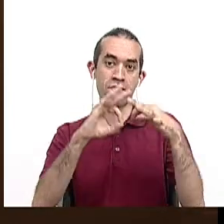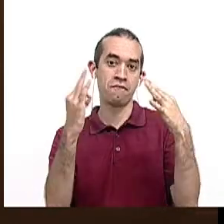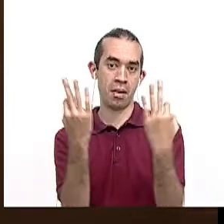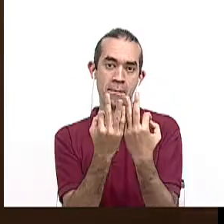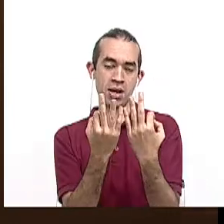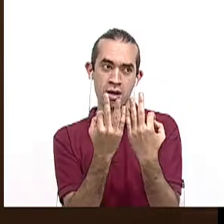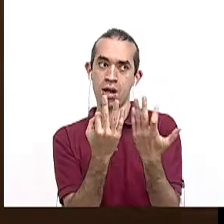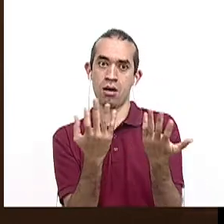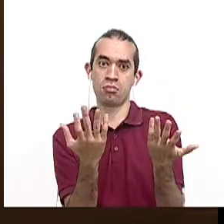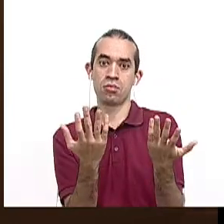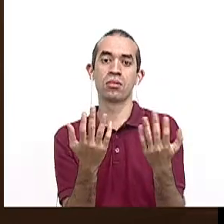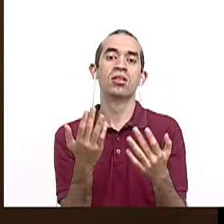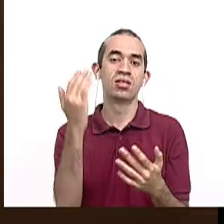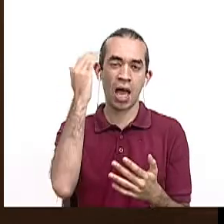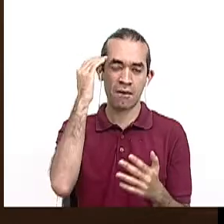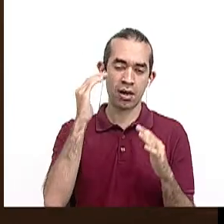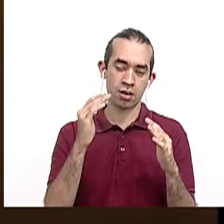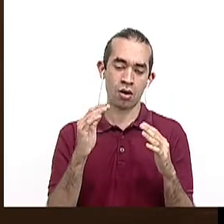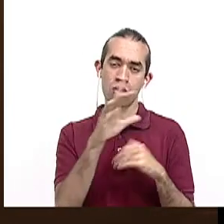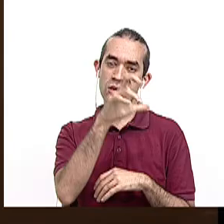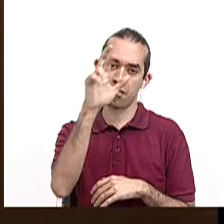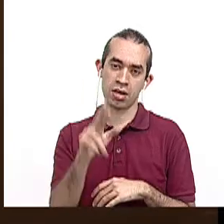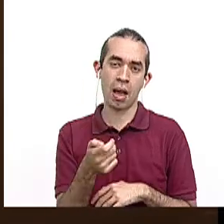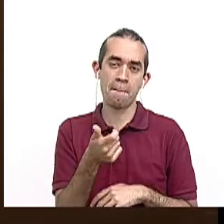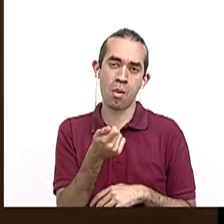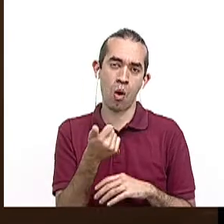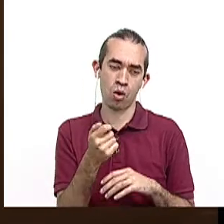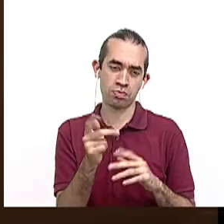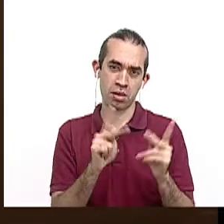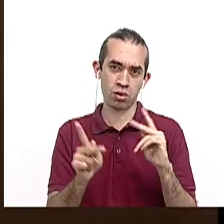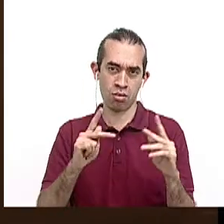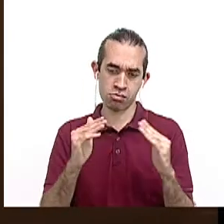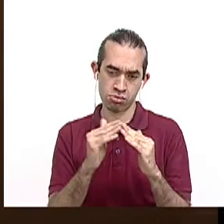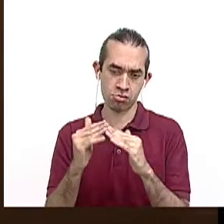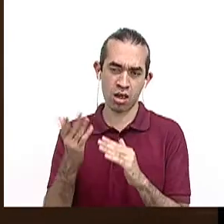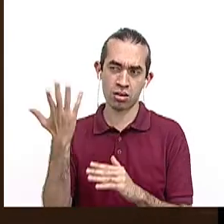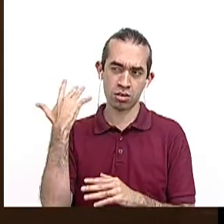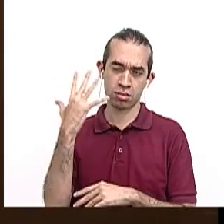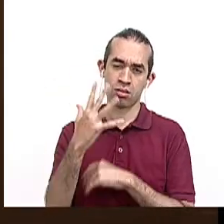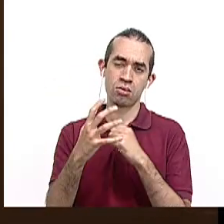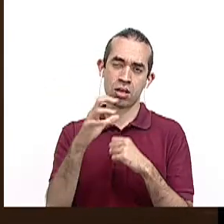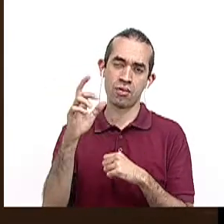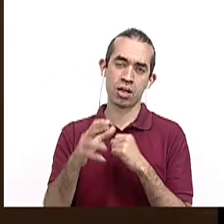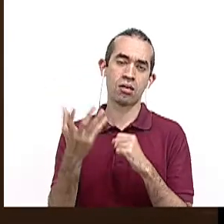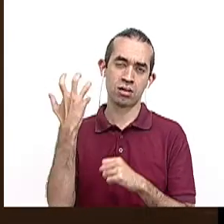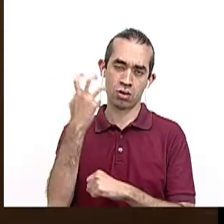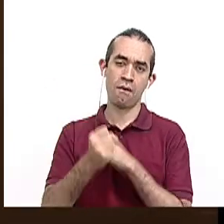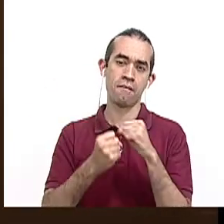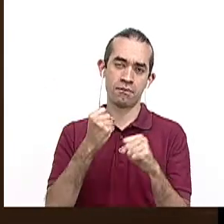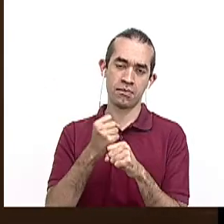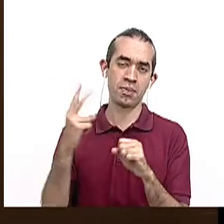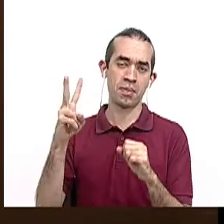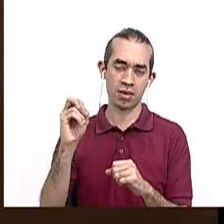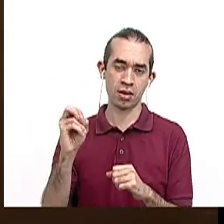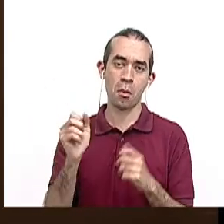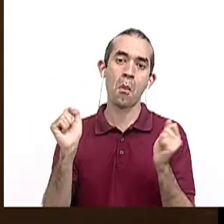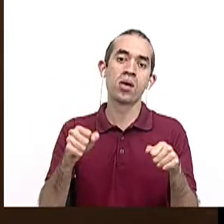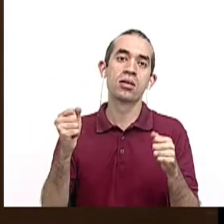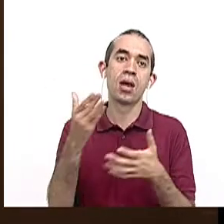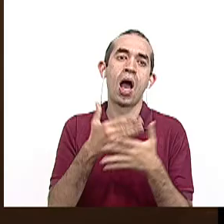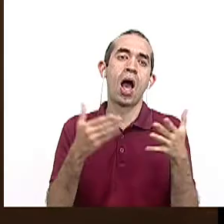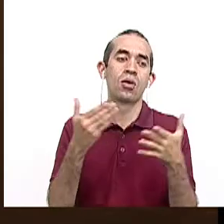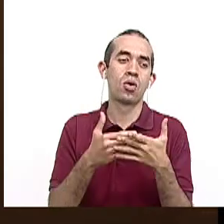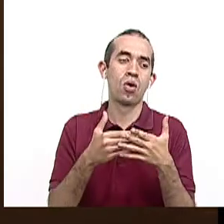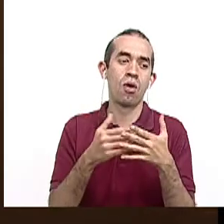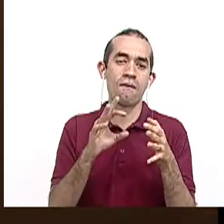en un país con pocos habitantes, como lo era en la Costa Rica del siglo XX, uno pudiera pensar de pronto que estuvieran engarzados en